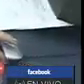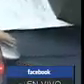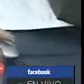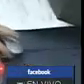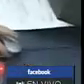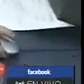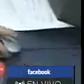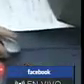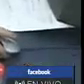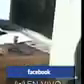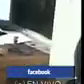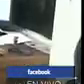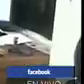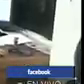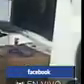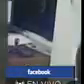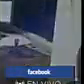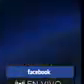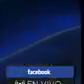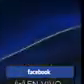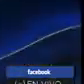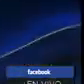declaración del impuesto sobre la renta.